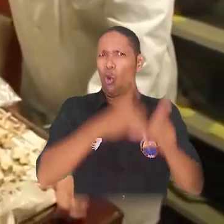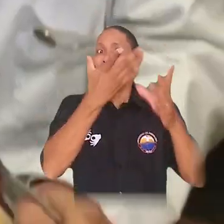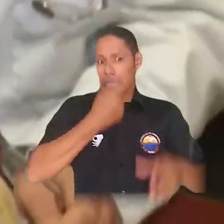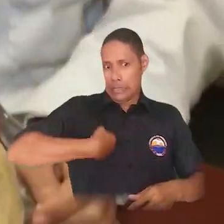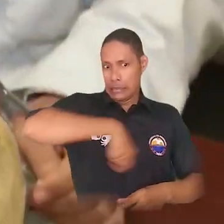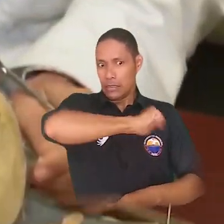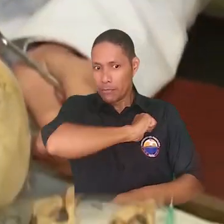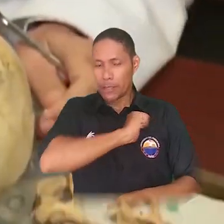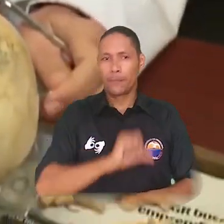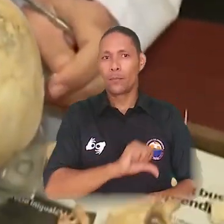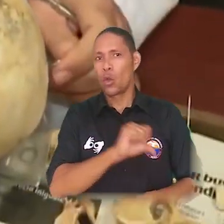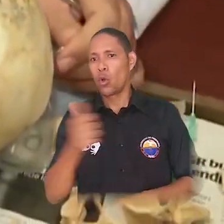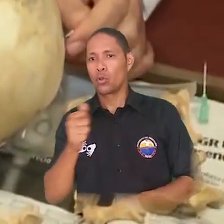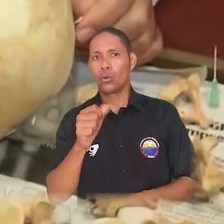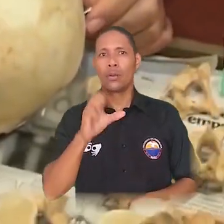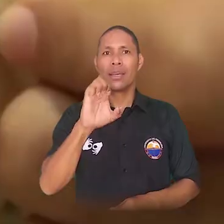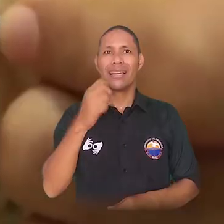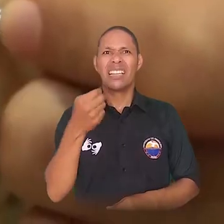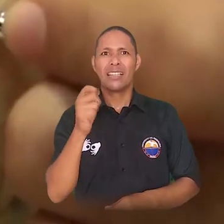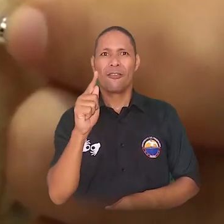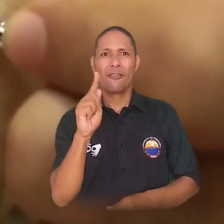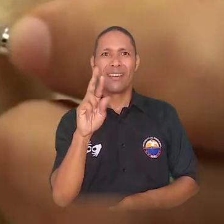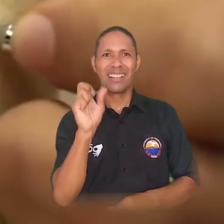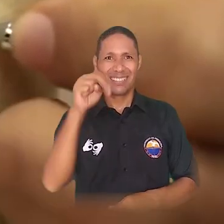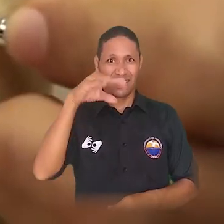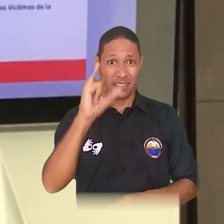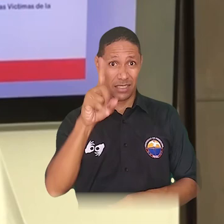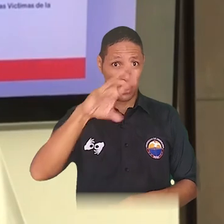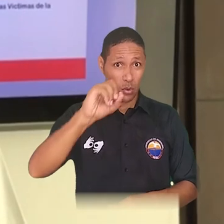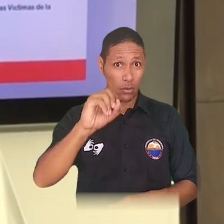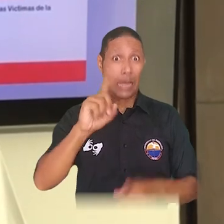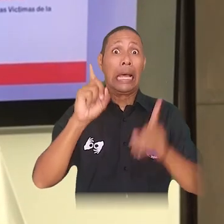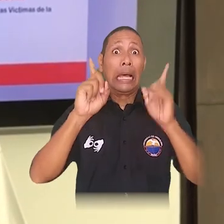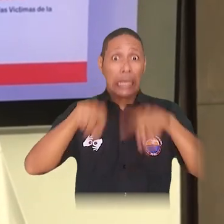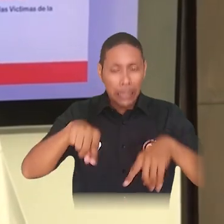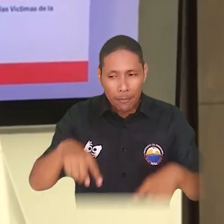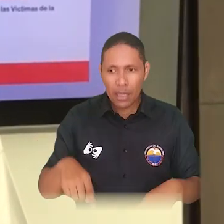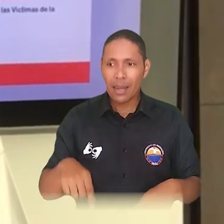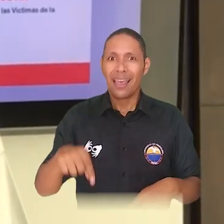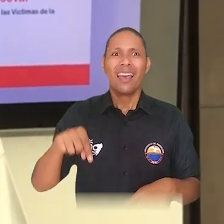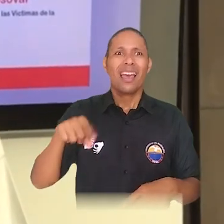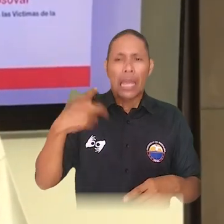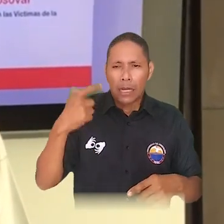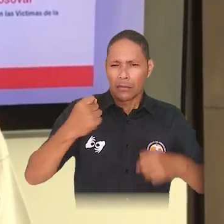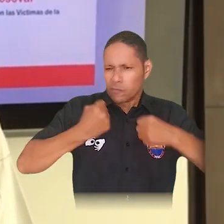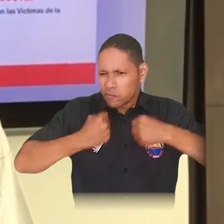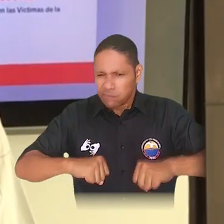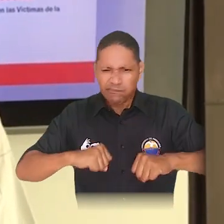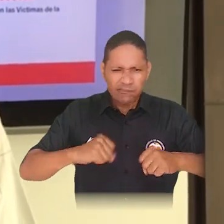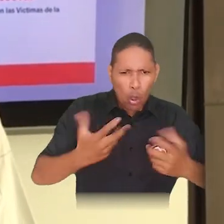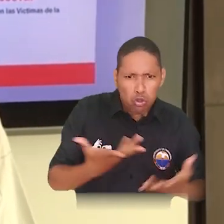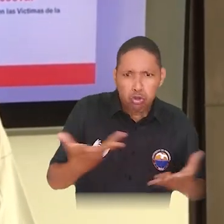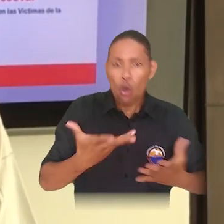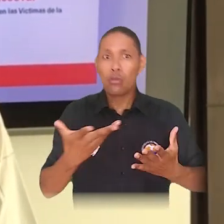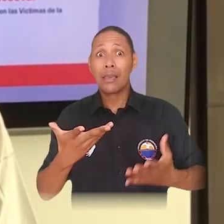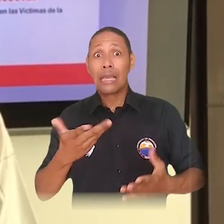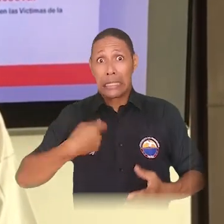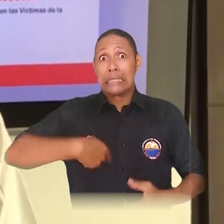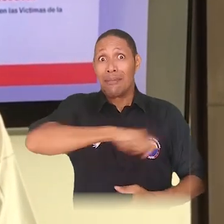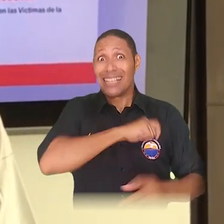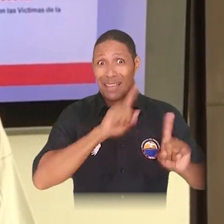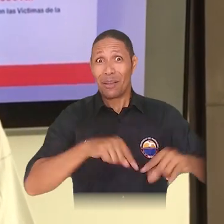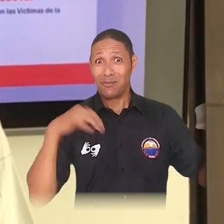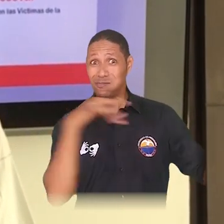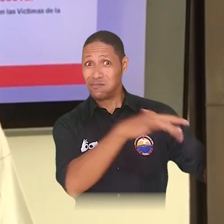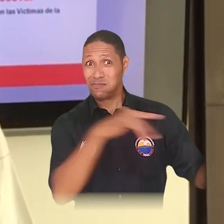de Granada, España. Francisco Echeverría, quien ha dedicado su vida a la búsqueda de las personas desaparecidas en España a